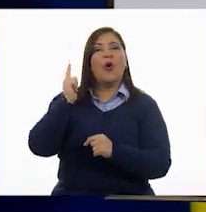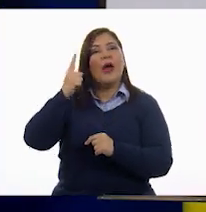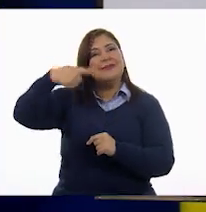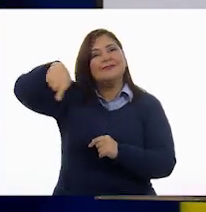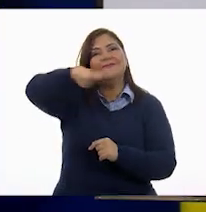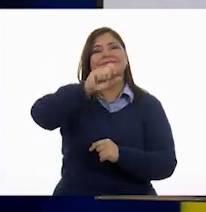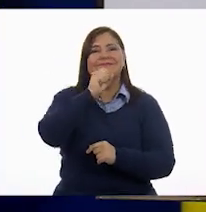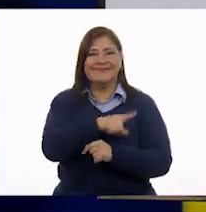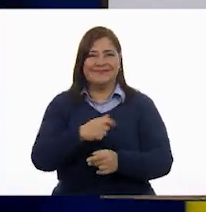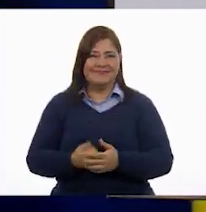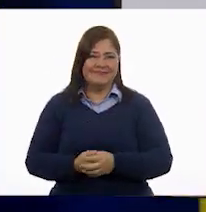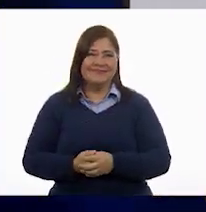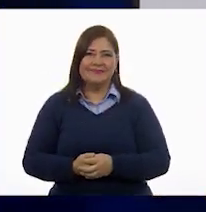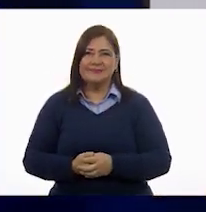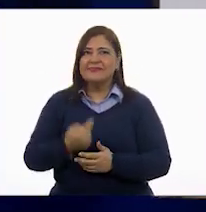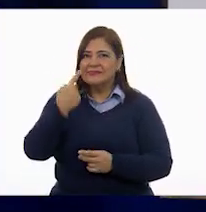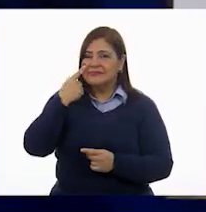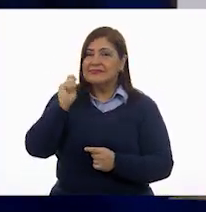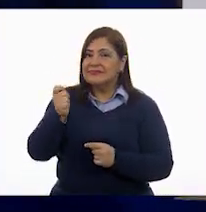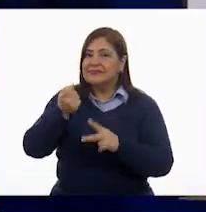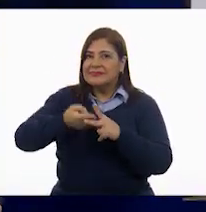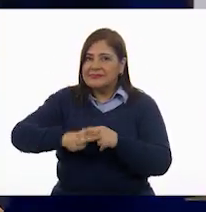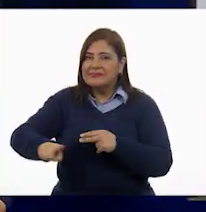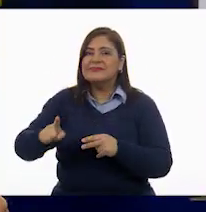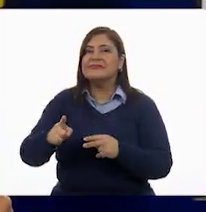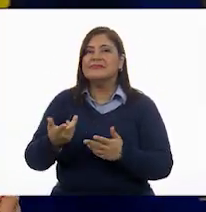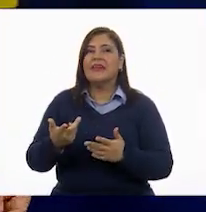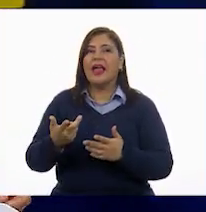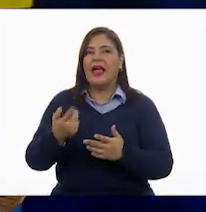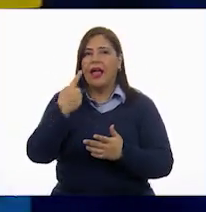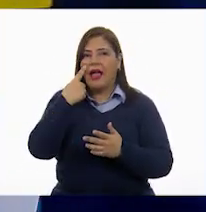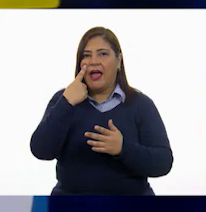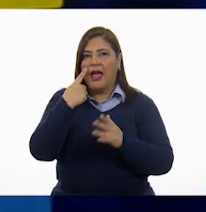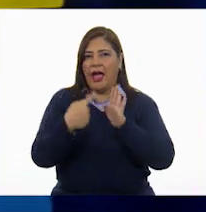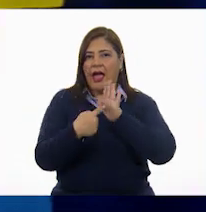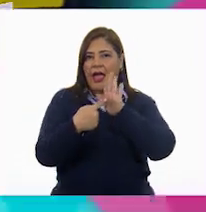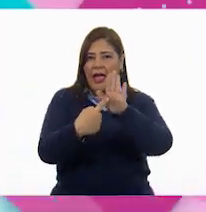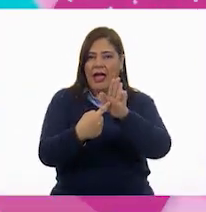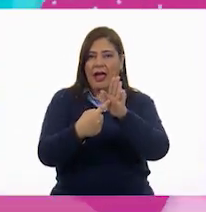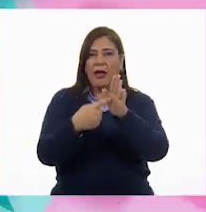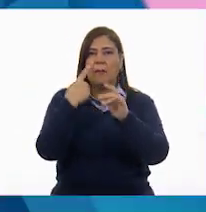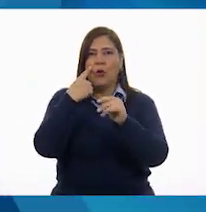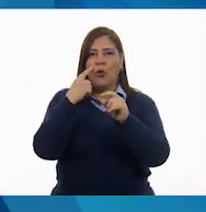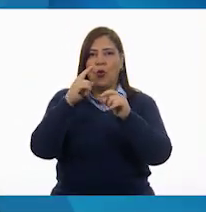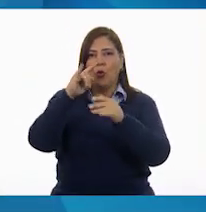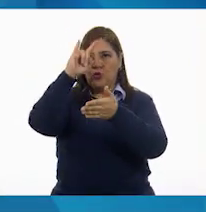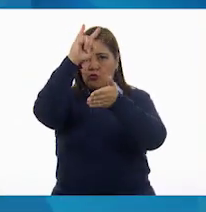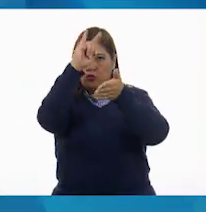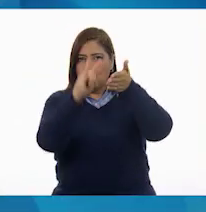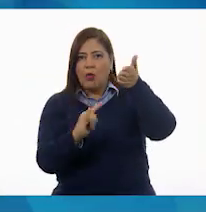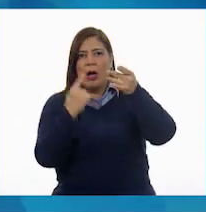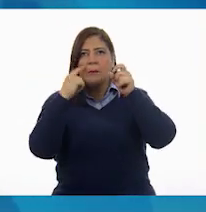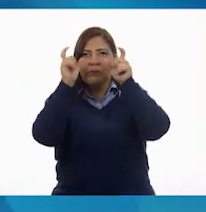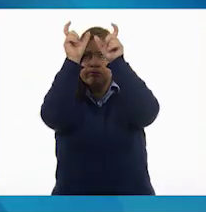también. Vamos a empezar por ver este cuadro comparativo